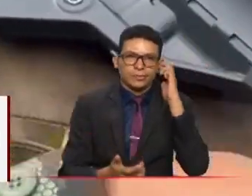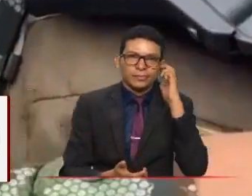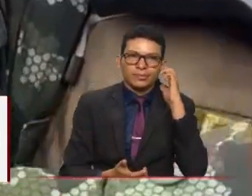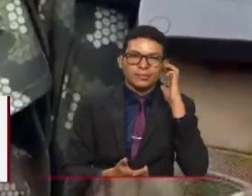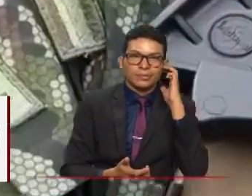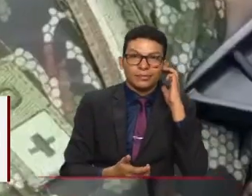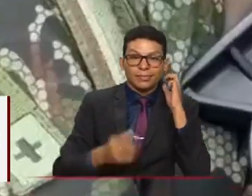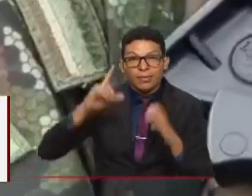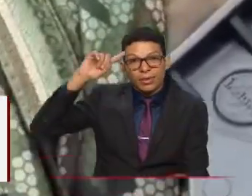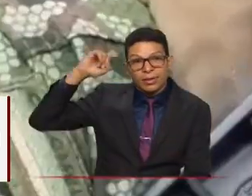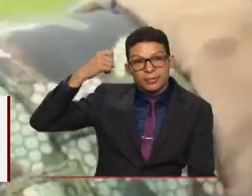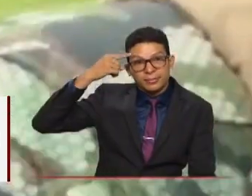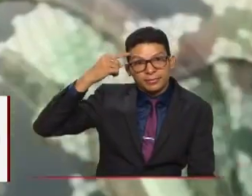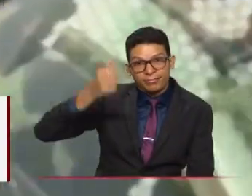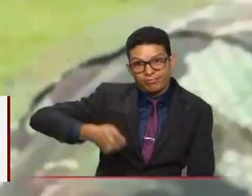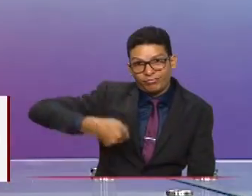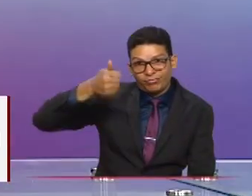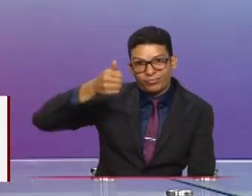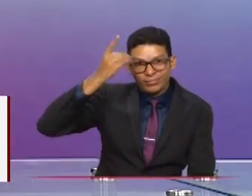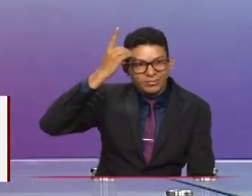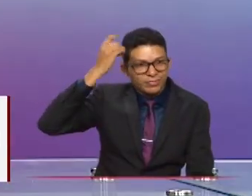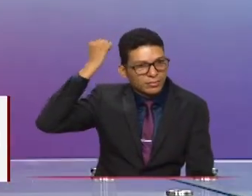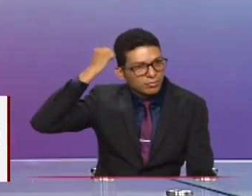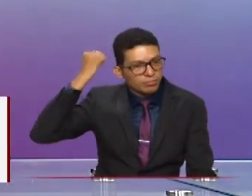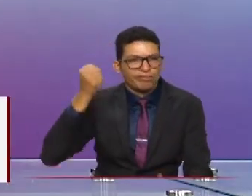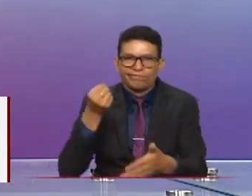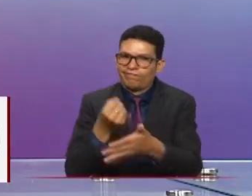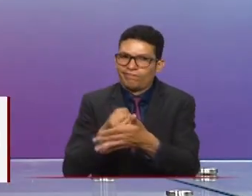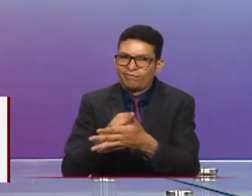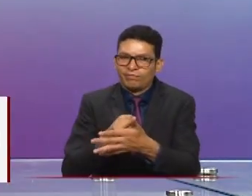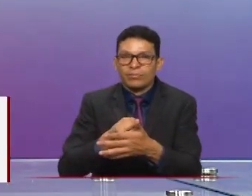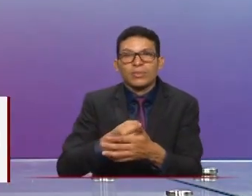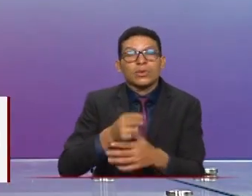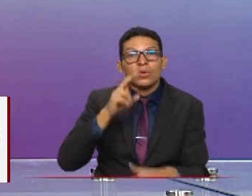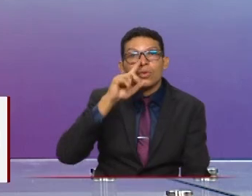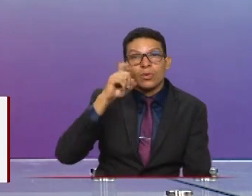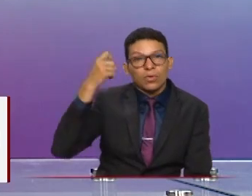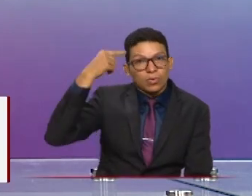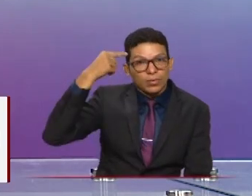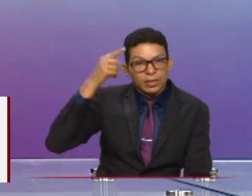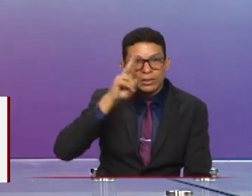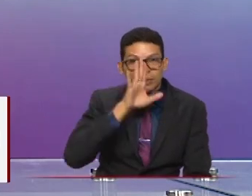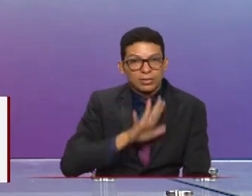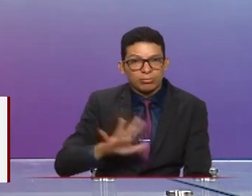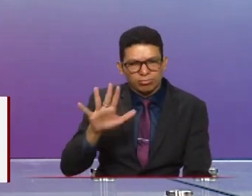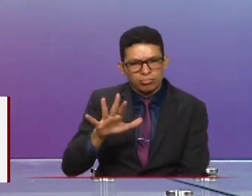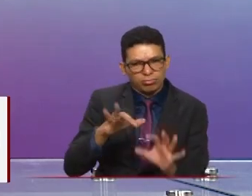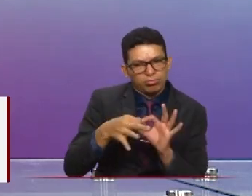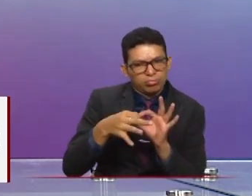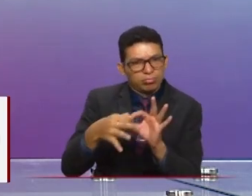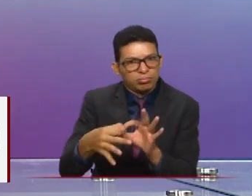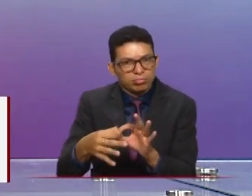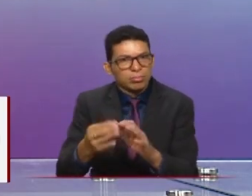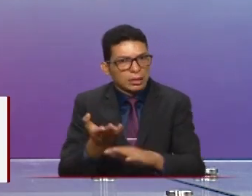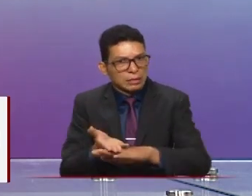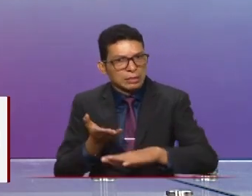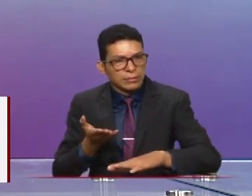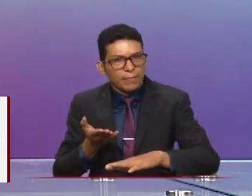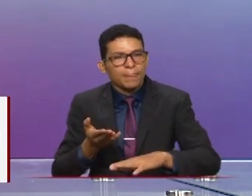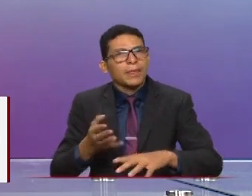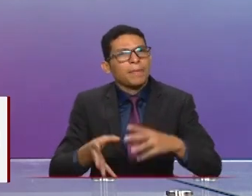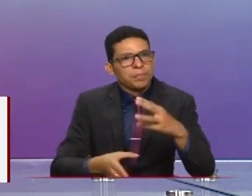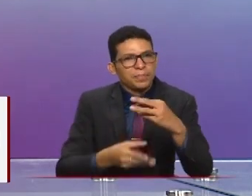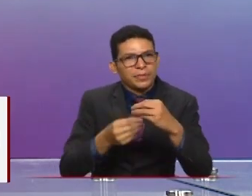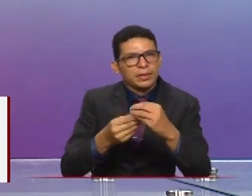gobernadora dilian Francisca toro ha sido enfática en este llamado al gobierno nacional ustedes se unen ahora a este llamado y además